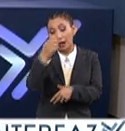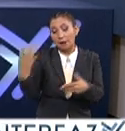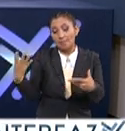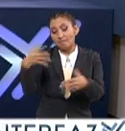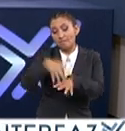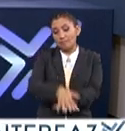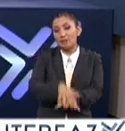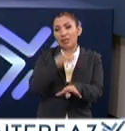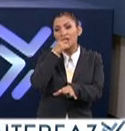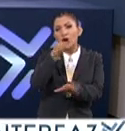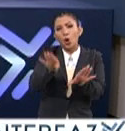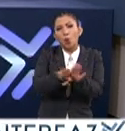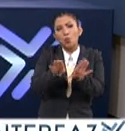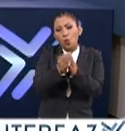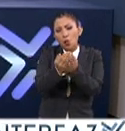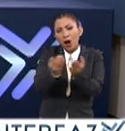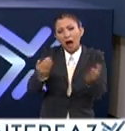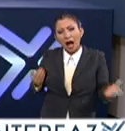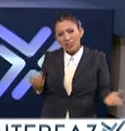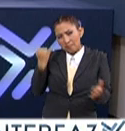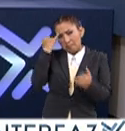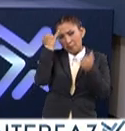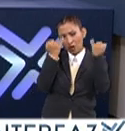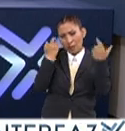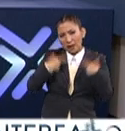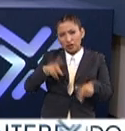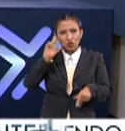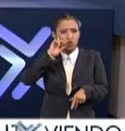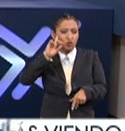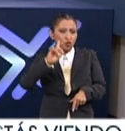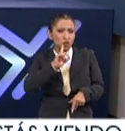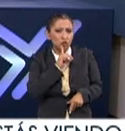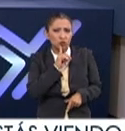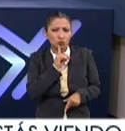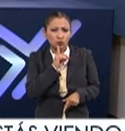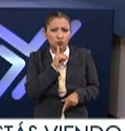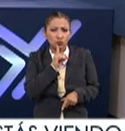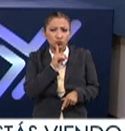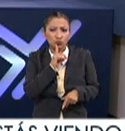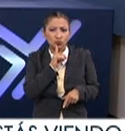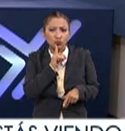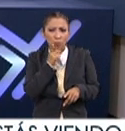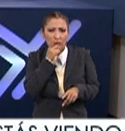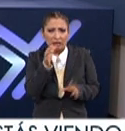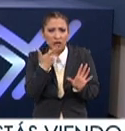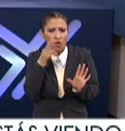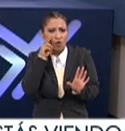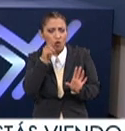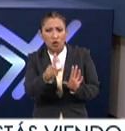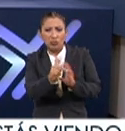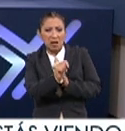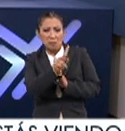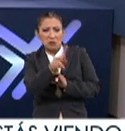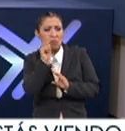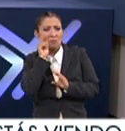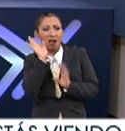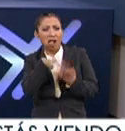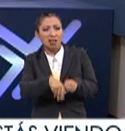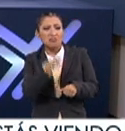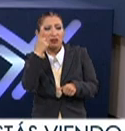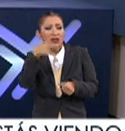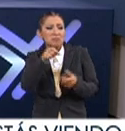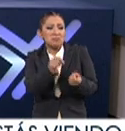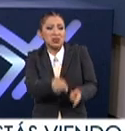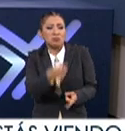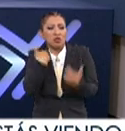de esa inclusión. Le decía, oye, ¿y cómo antes, pues imagínense, una persona sorda, pues me decías que casi no veían la televisión? ¿Por qué? Pues